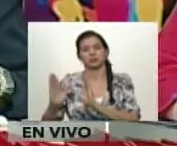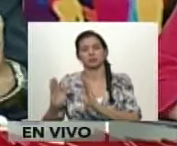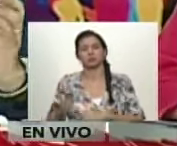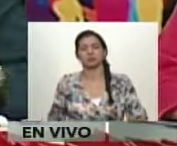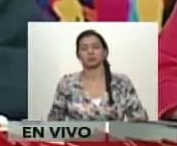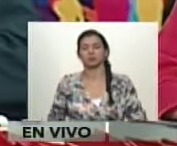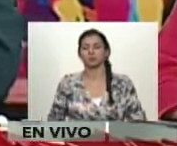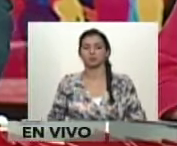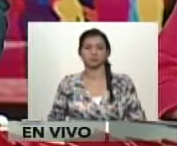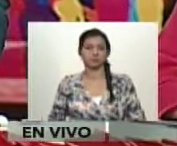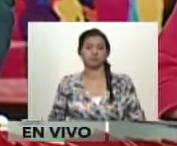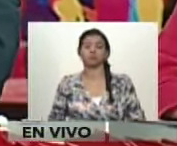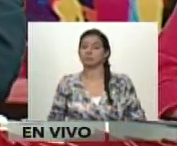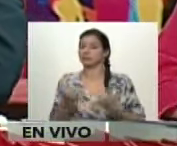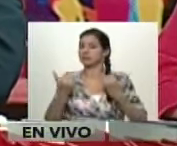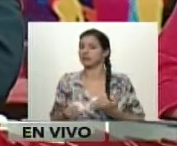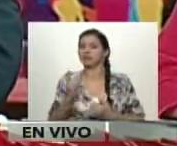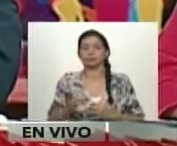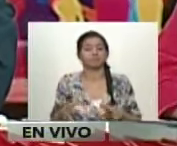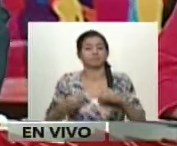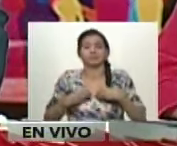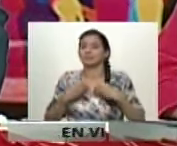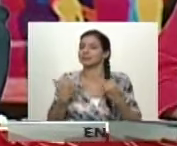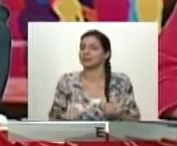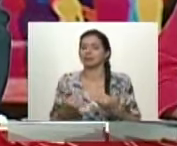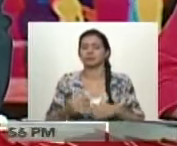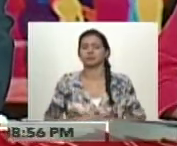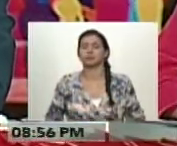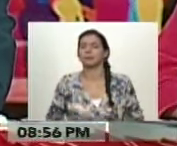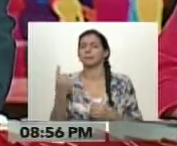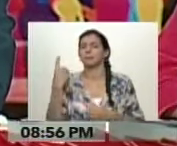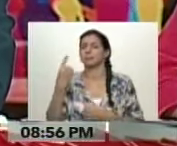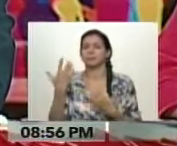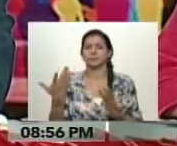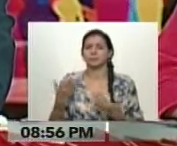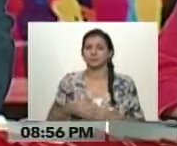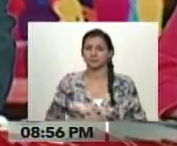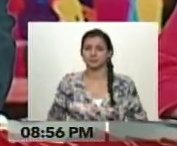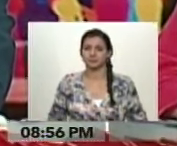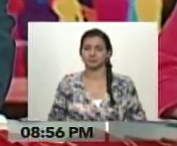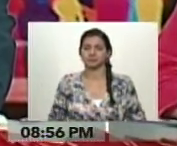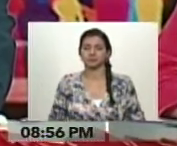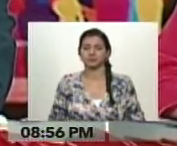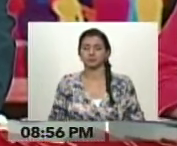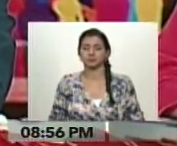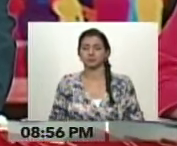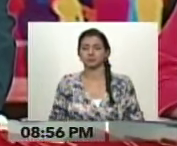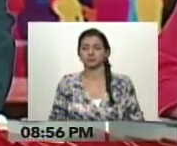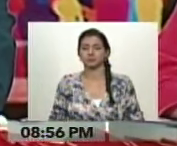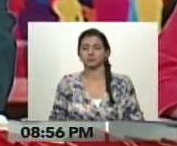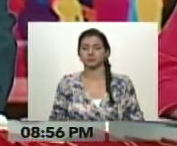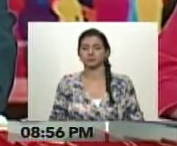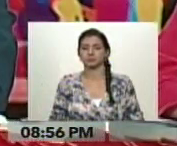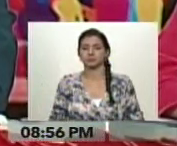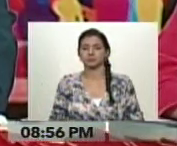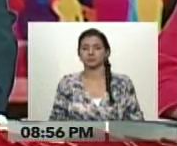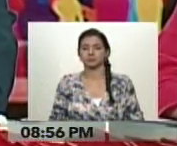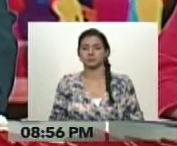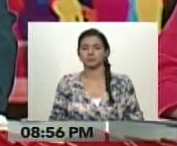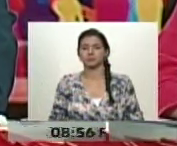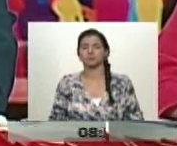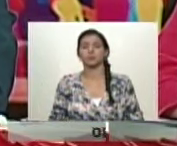creo que tenemos que asumirlas ya. La primera tarea es ir a un nuevo proceso de